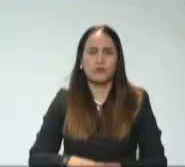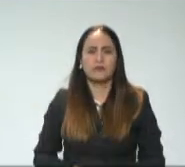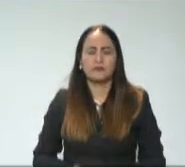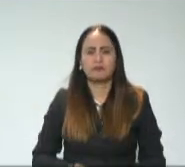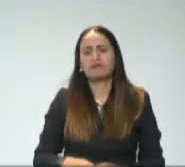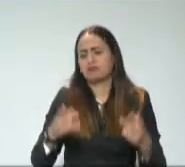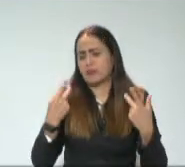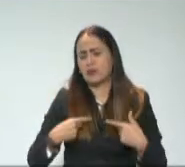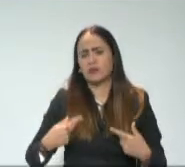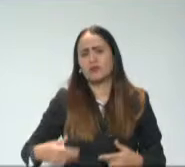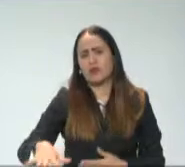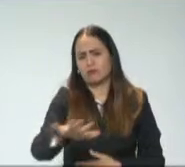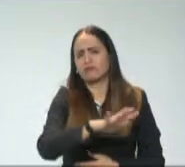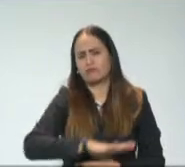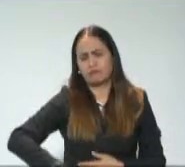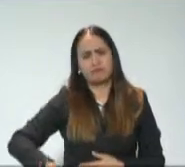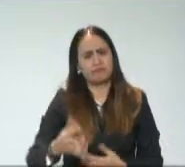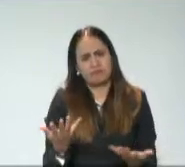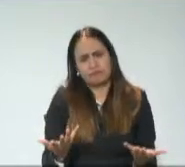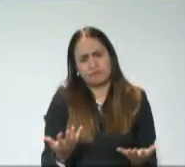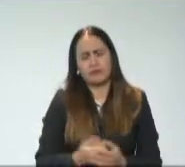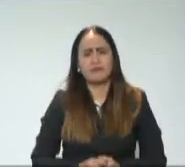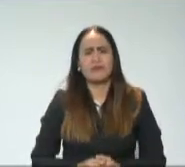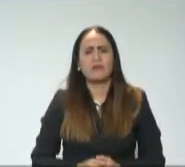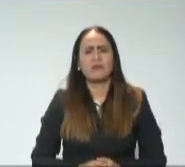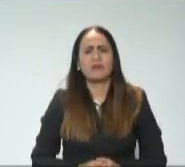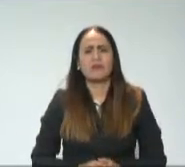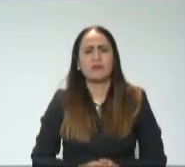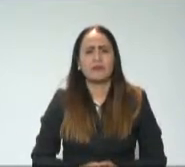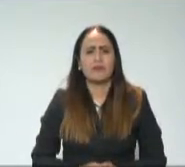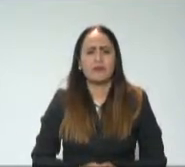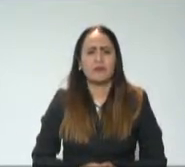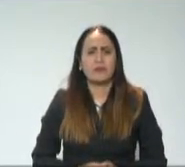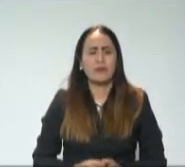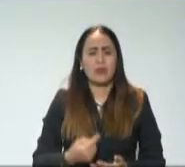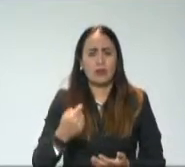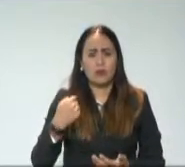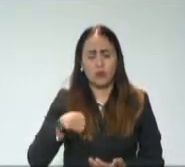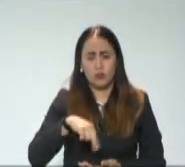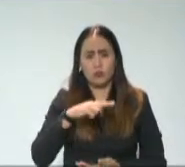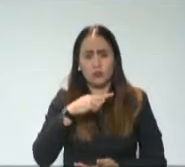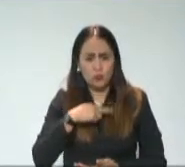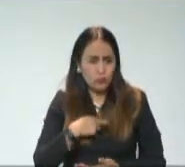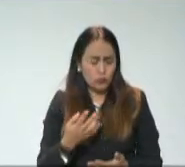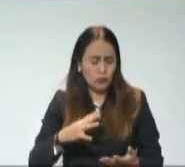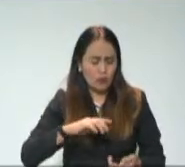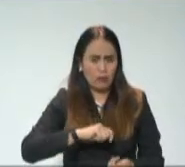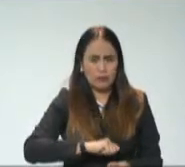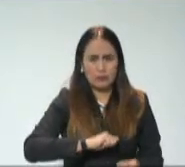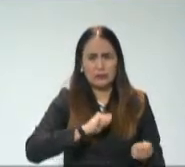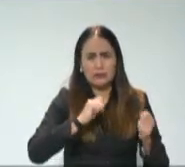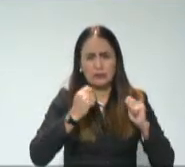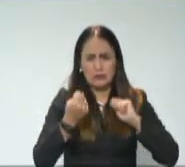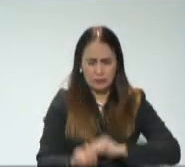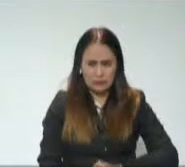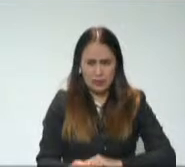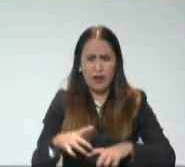población misma creo que entre más eh fácil hagamos Esa esa